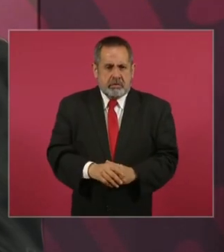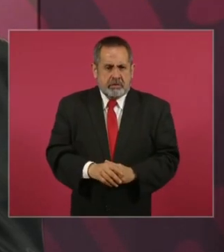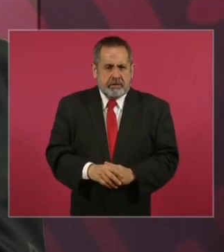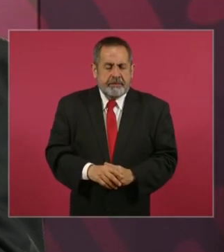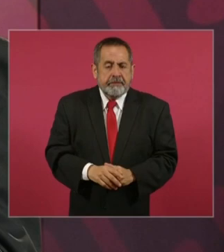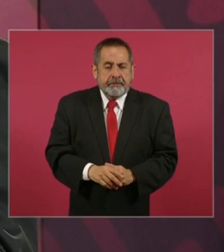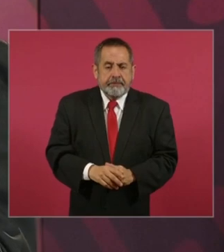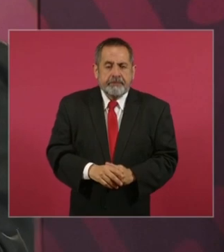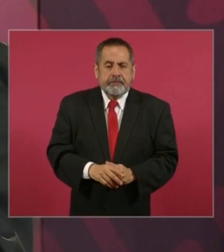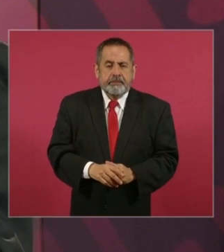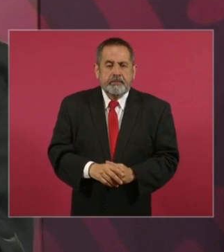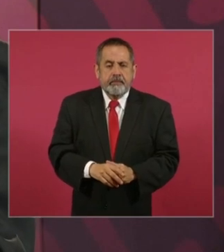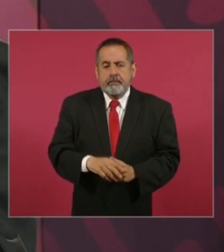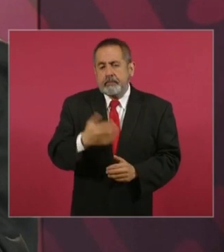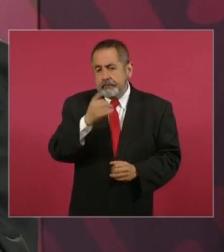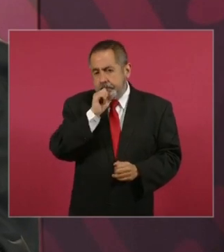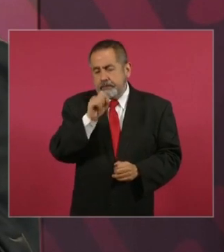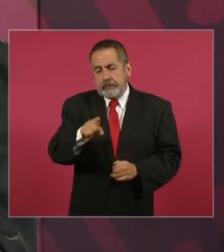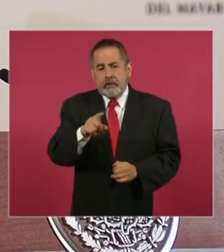sobre todo